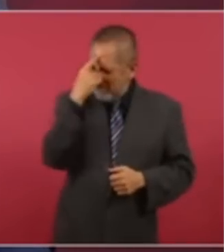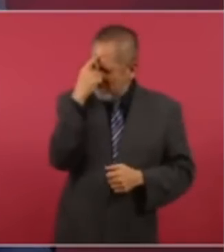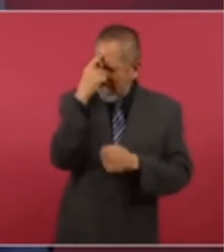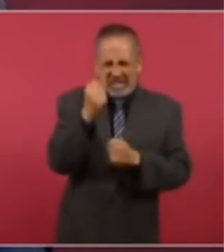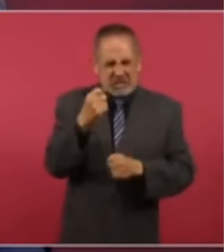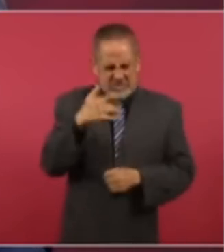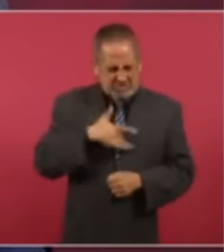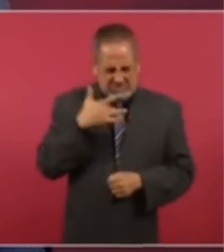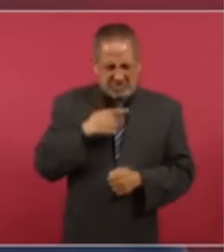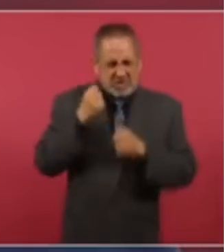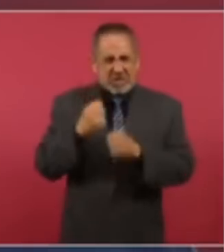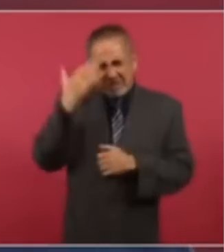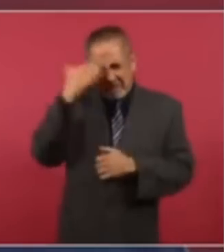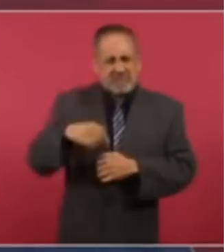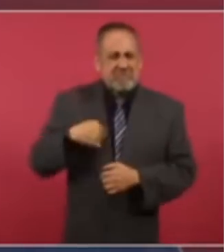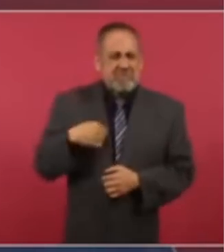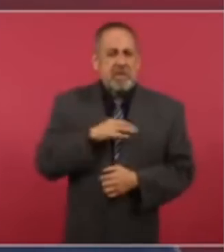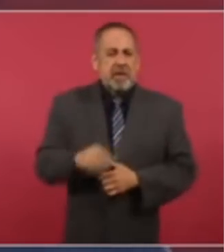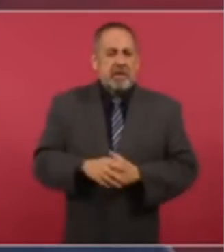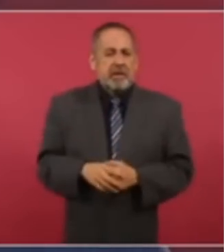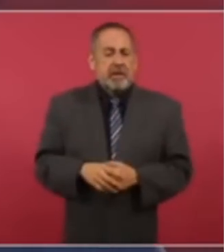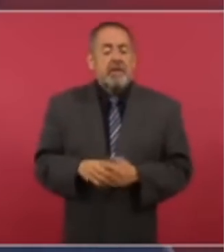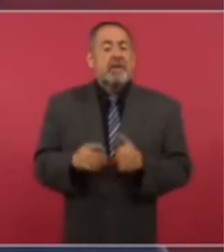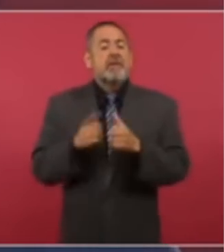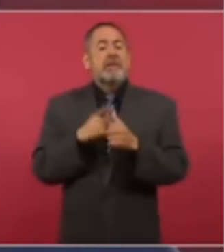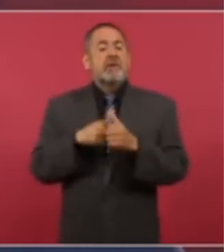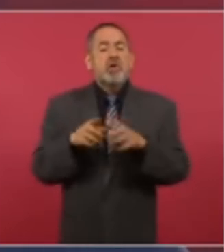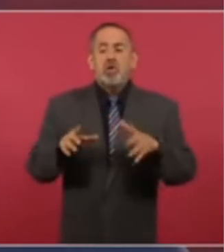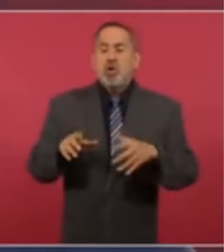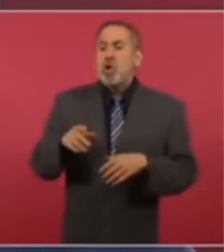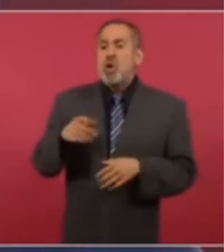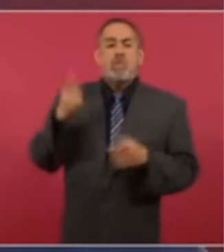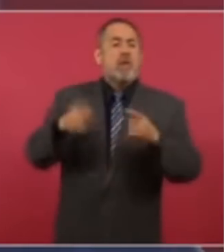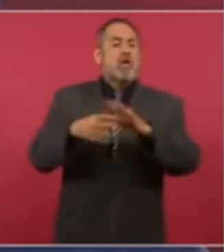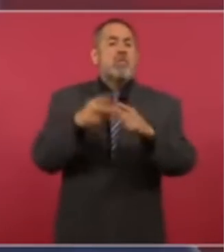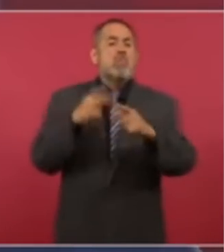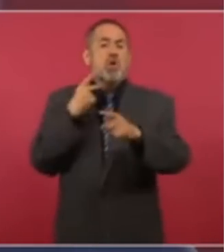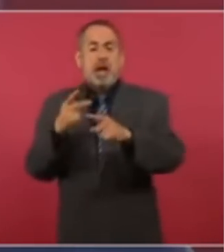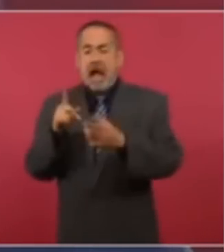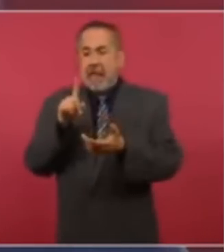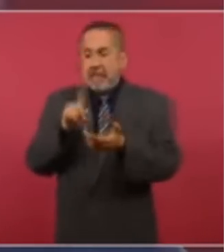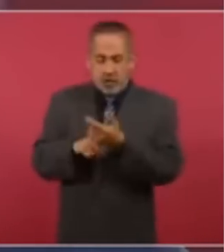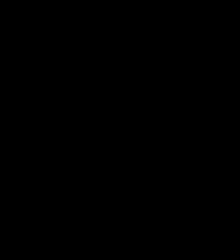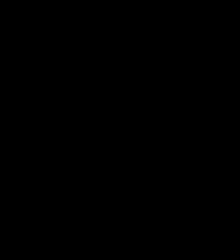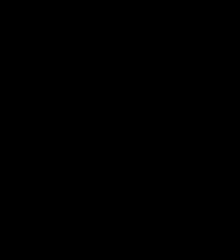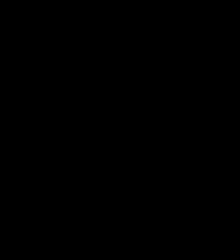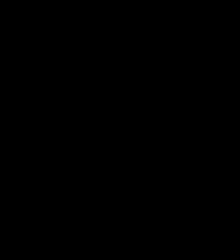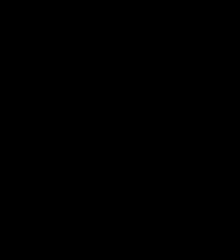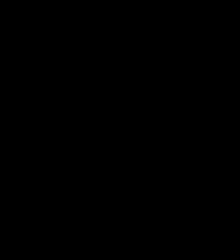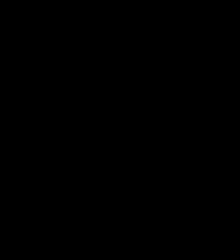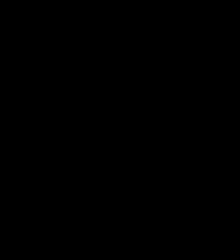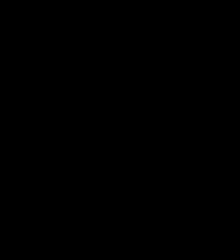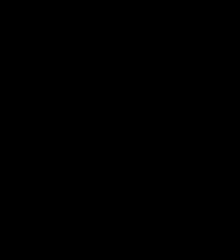convicciones, de que no se puede tener autoridad política si no se tiene autoridad moral.